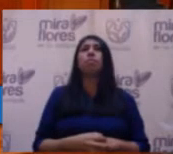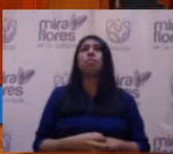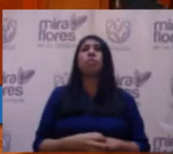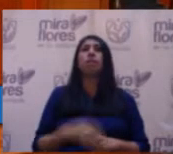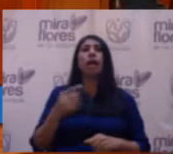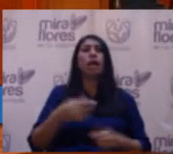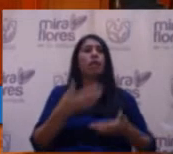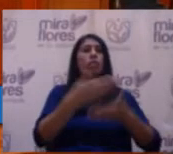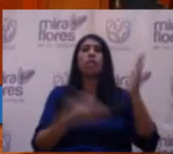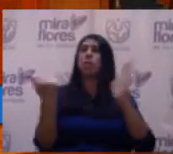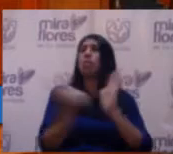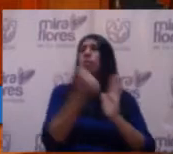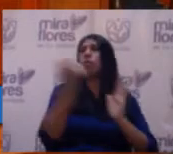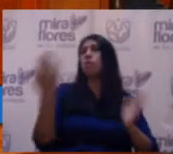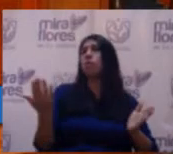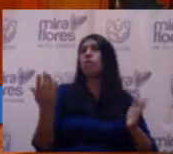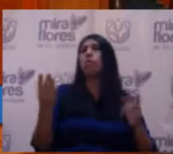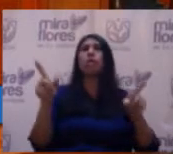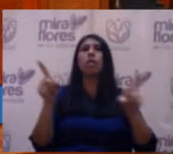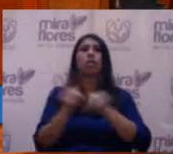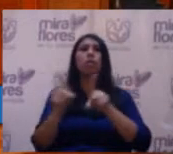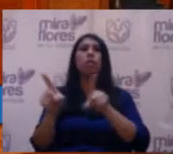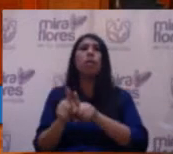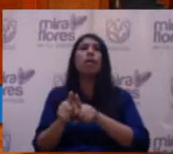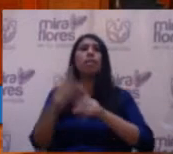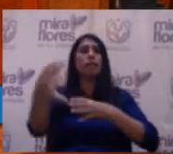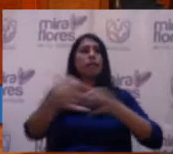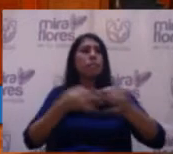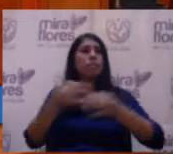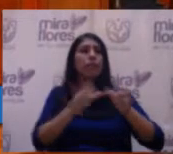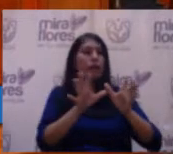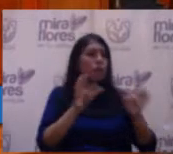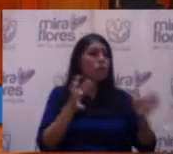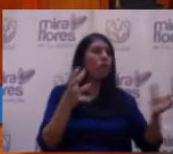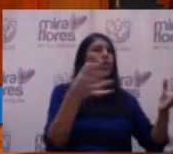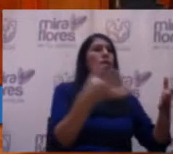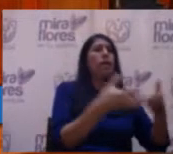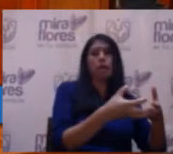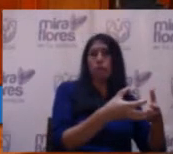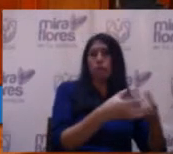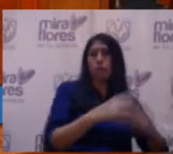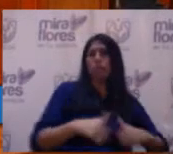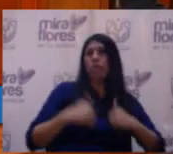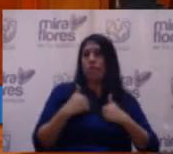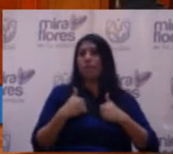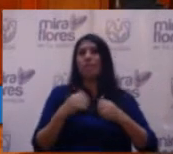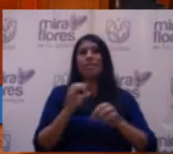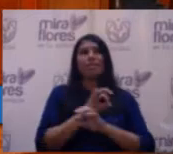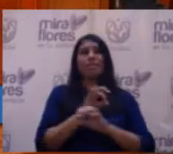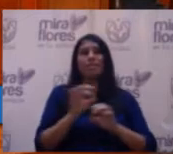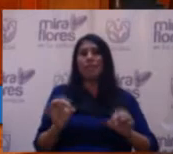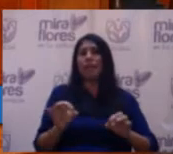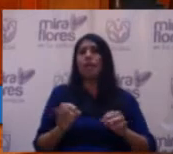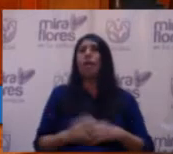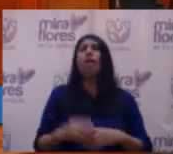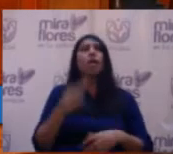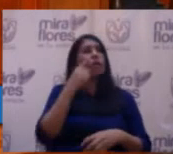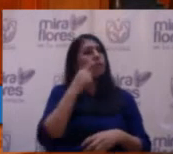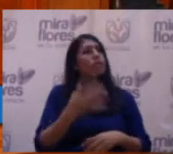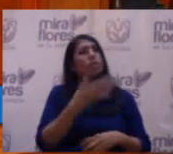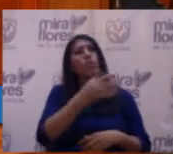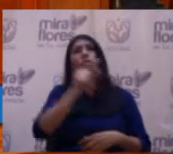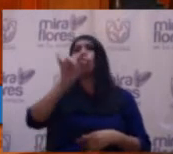Hay un dictamen aprobatorio, también se ha explicado esto en la comisión de vida. Sin perjuicio de eso, el señor Tuesta está presente